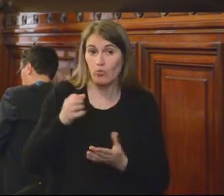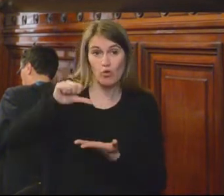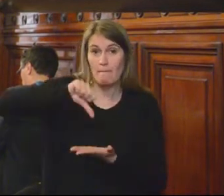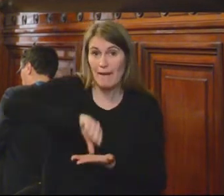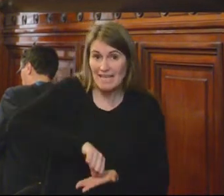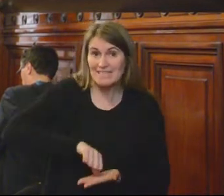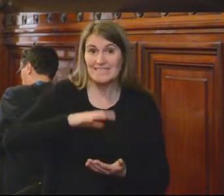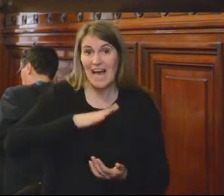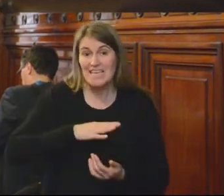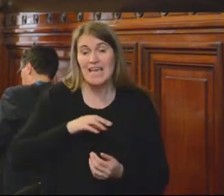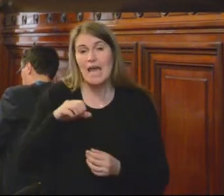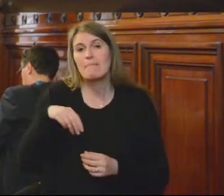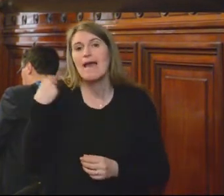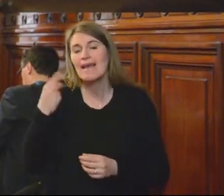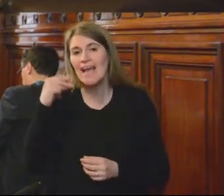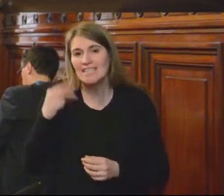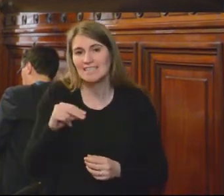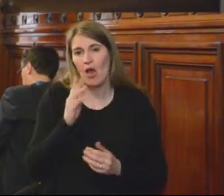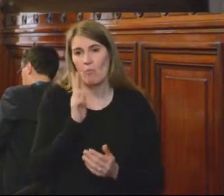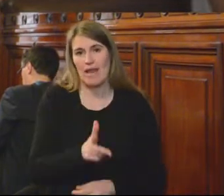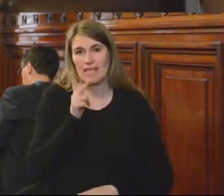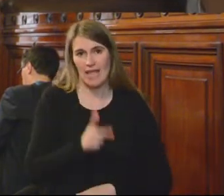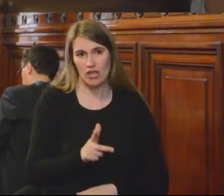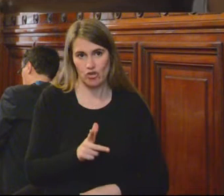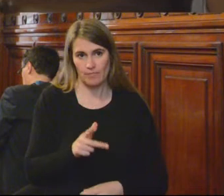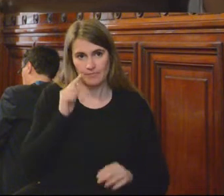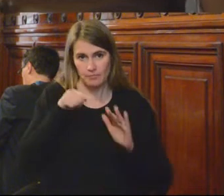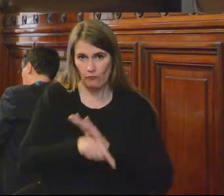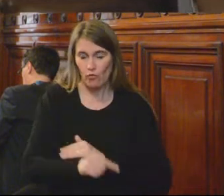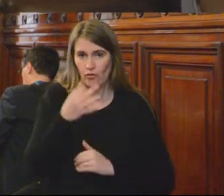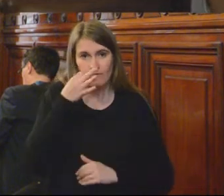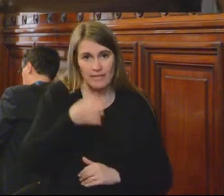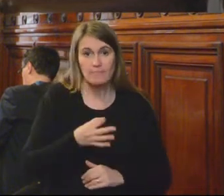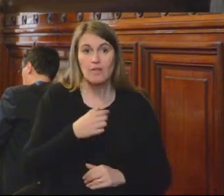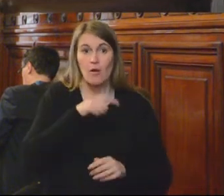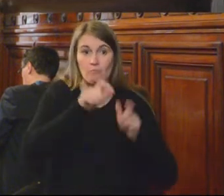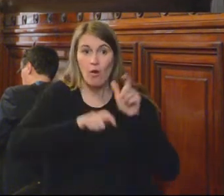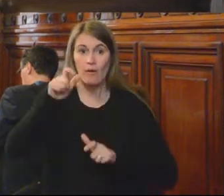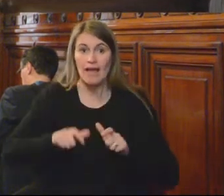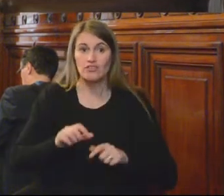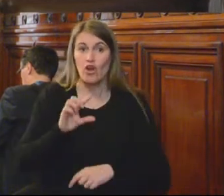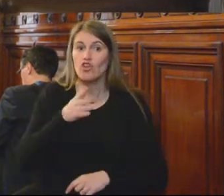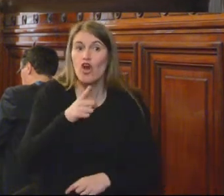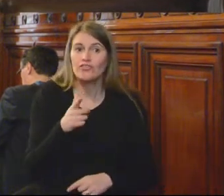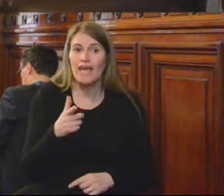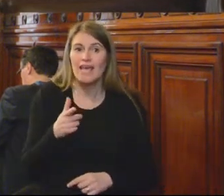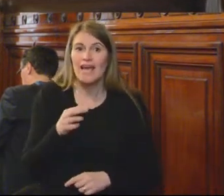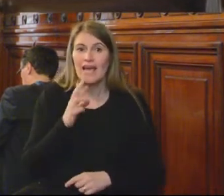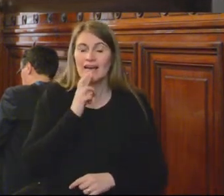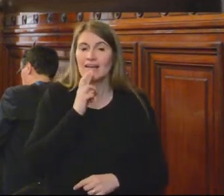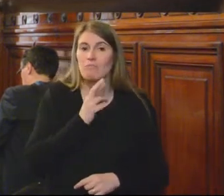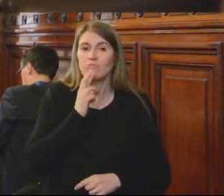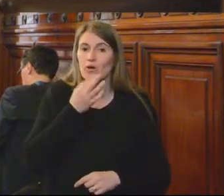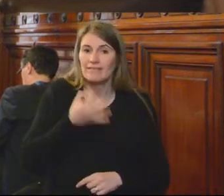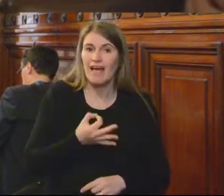profunda emergencia humanitaria, sin que la población cuente con las respuestas adecuadas por parte del Estado y sin que